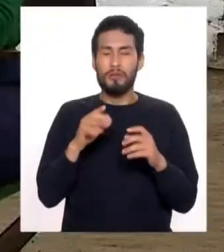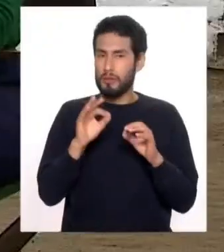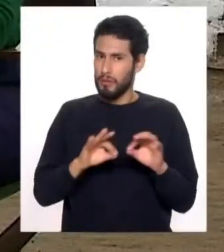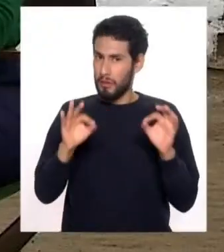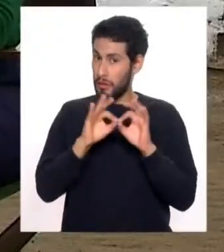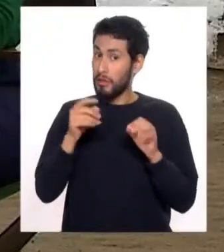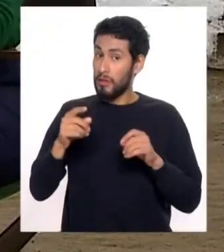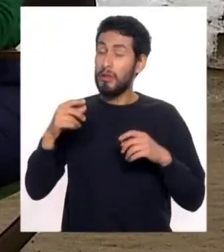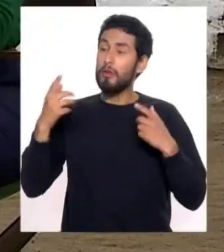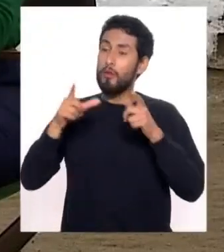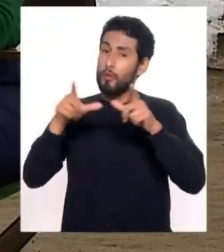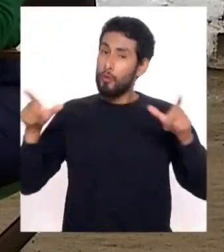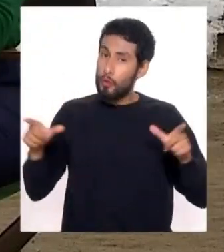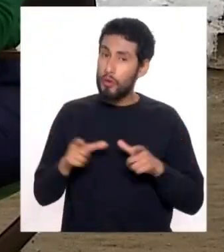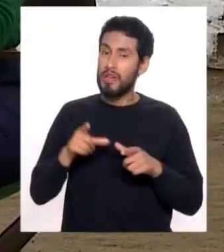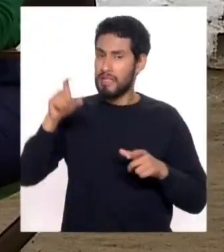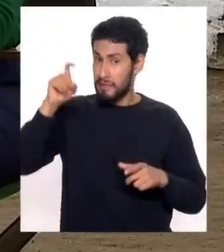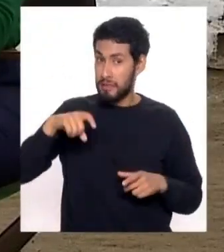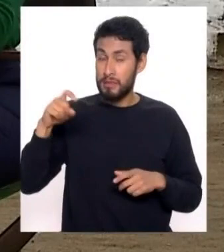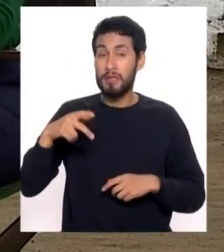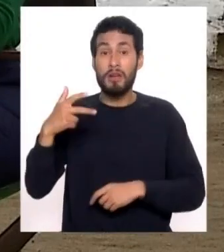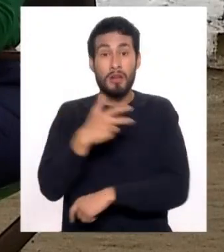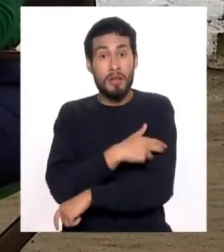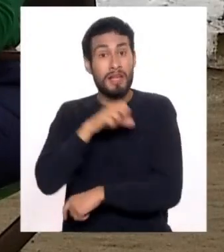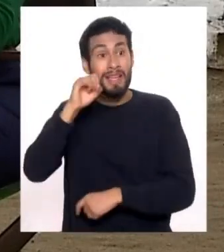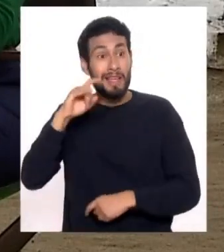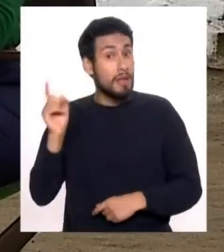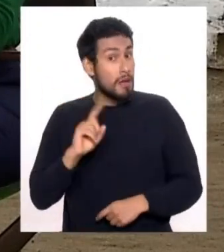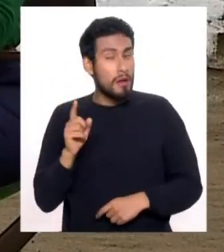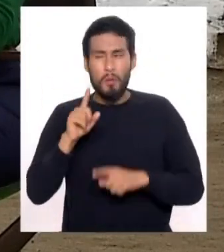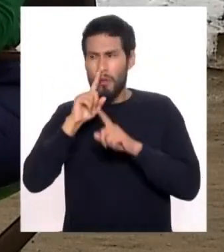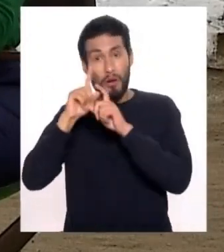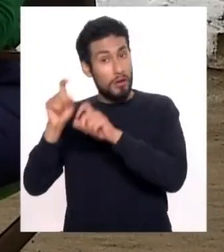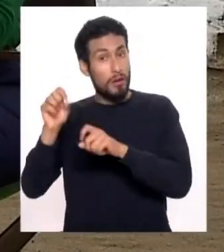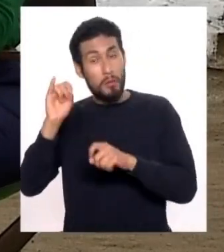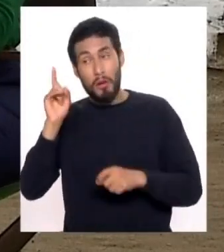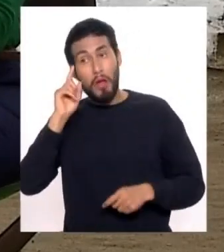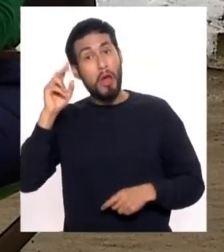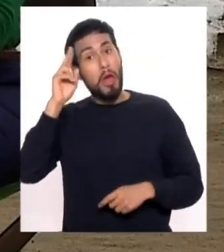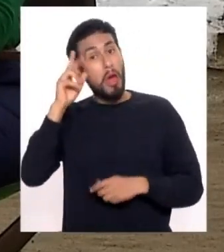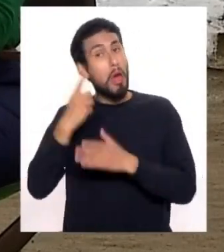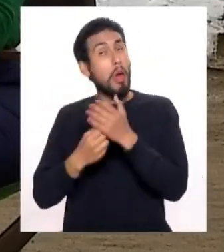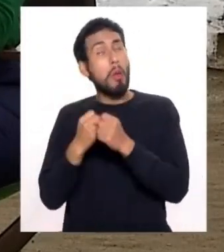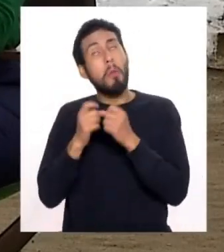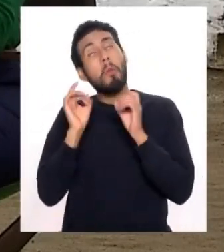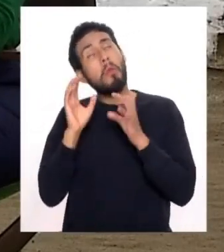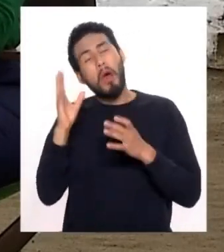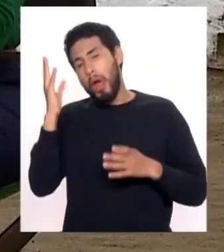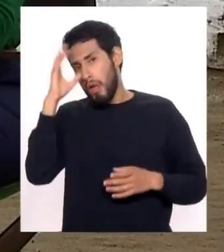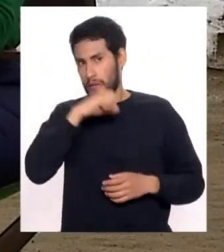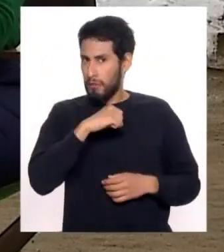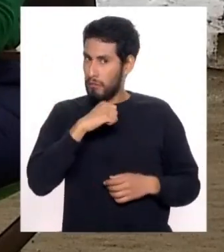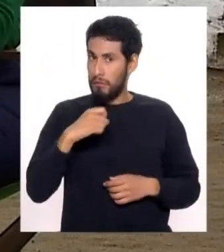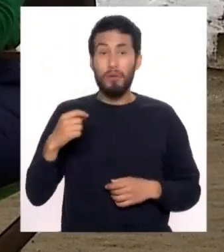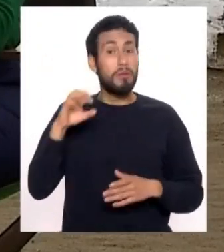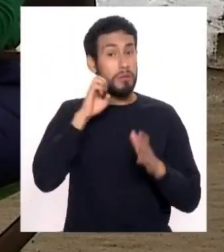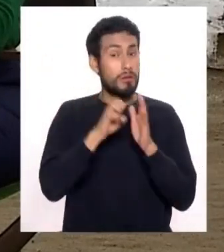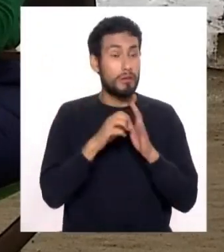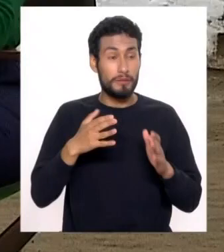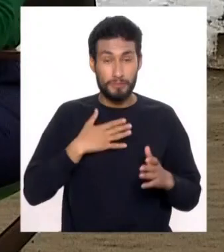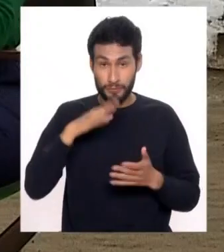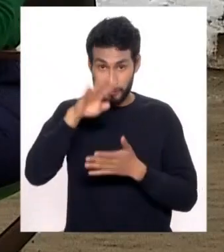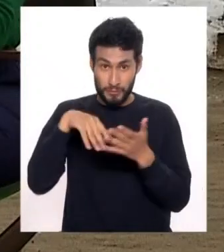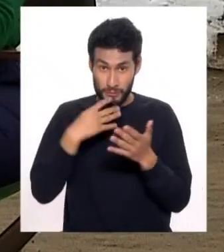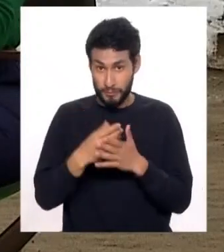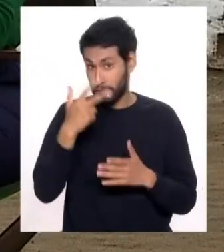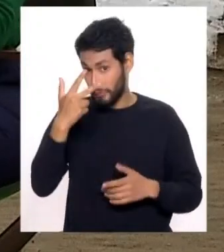en el centro de salud si se requiere refuerzo, si no se requiere refuerzo, para no confiarse, porque claro, por ejemplo, yo tengo un esquema donde hay